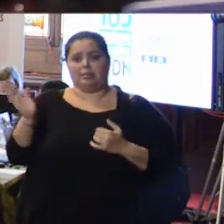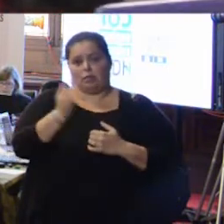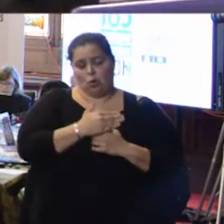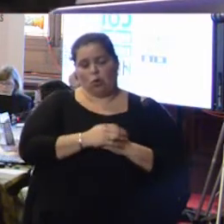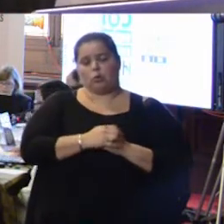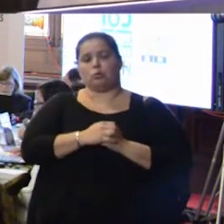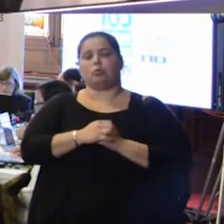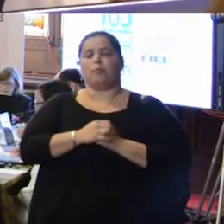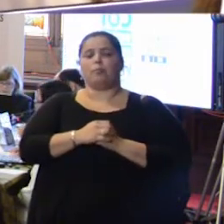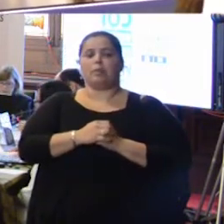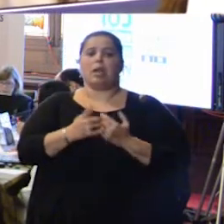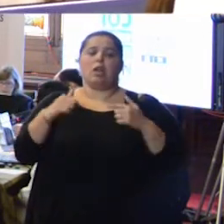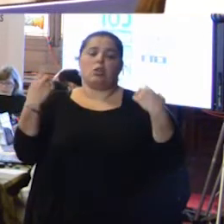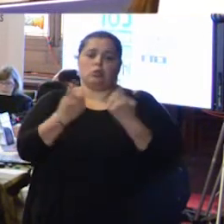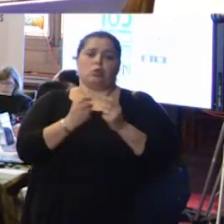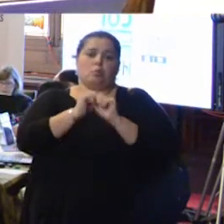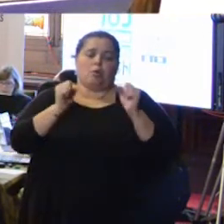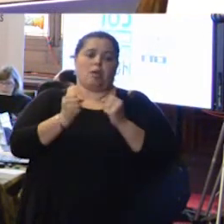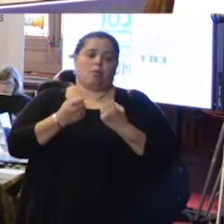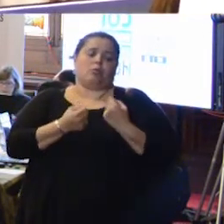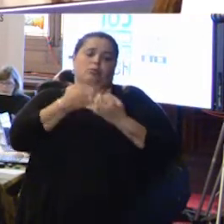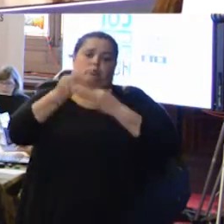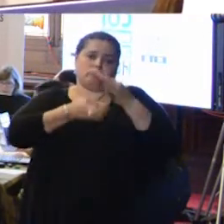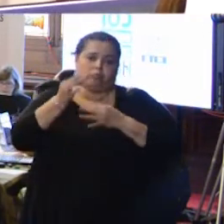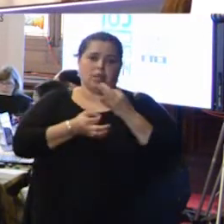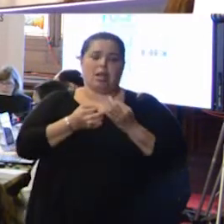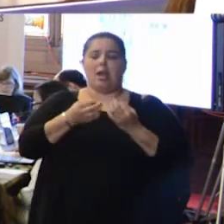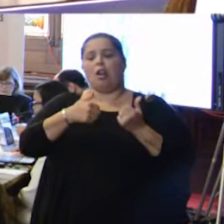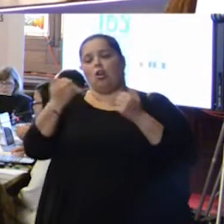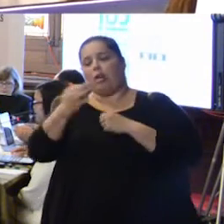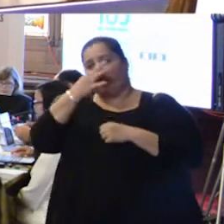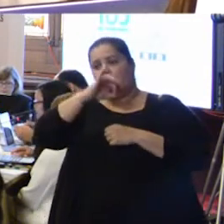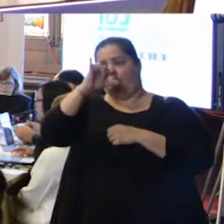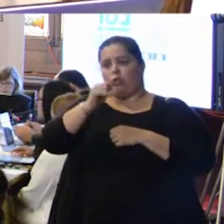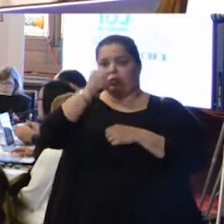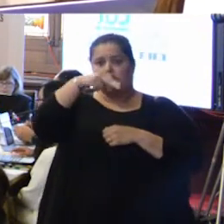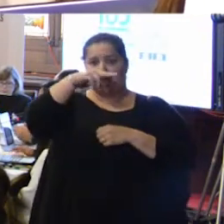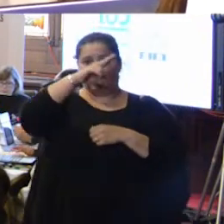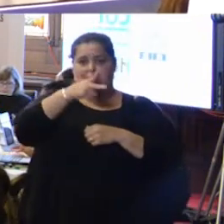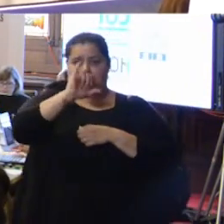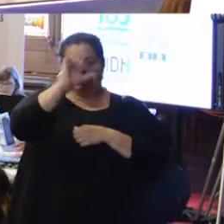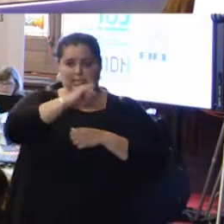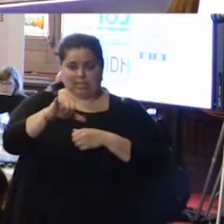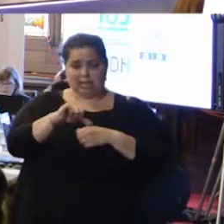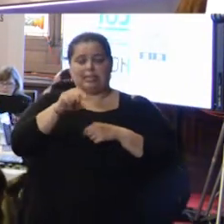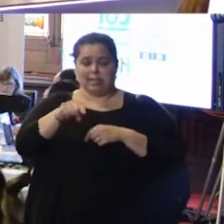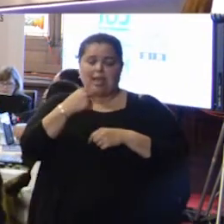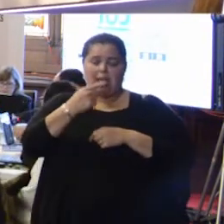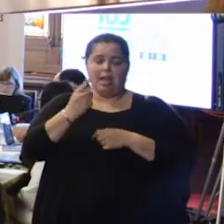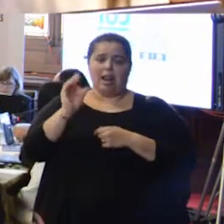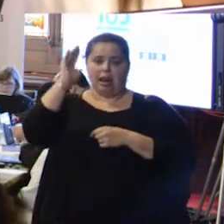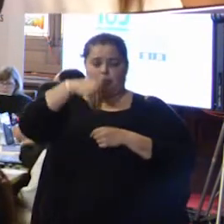Bueno, nosotros podemos agregar a la intervención del licenciado Sánchez que precisamente pues en la República de